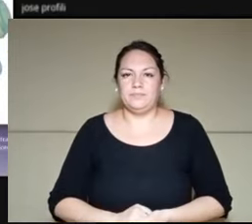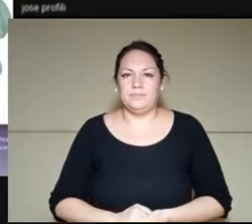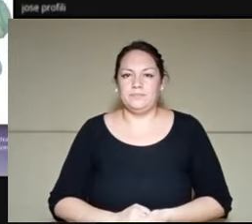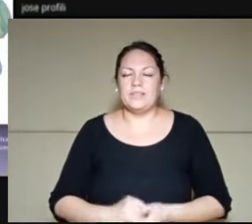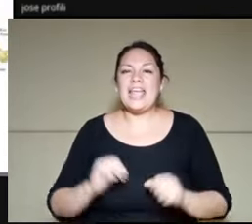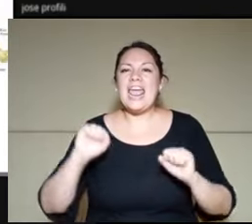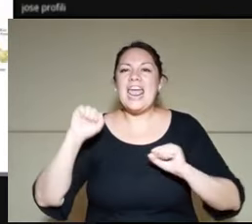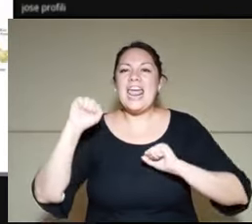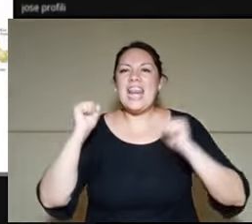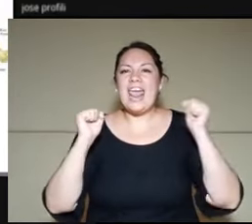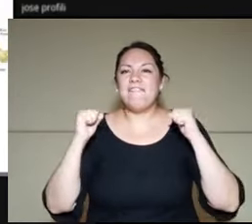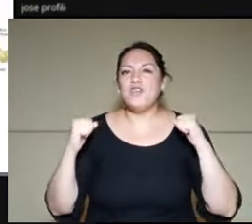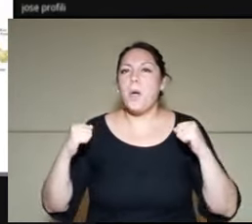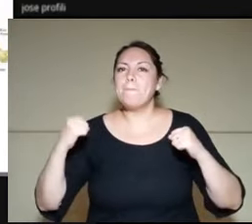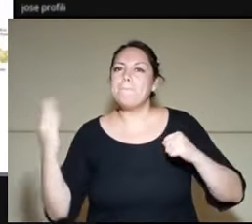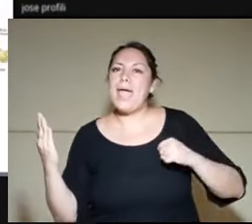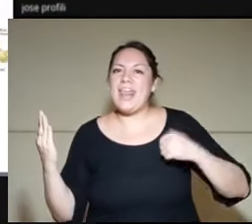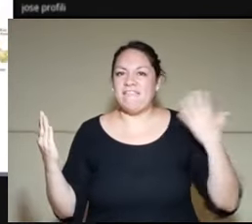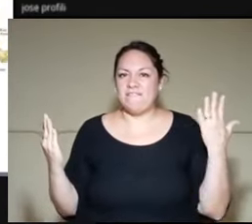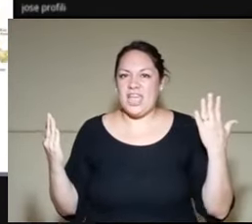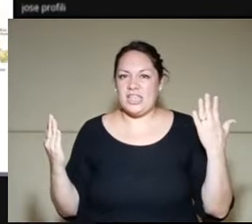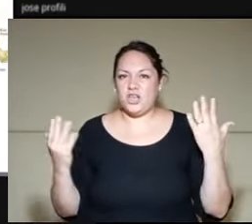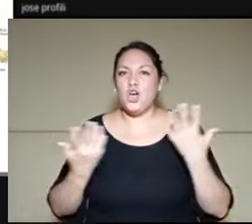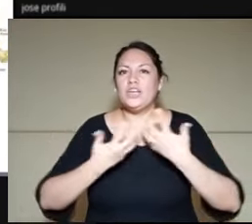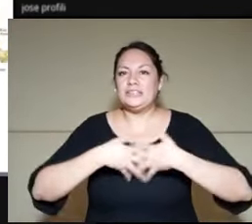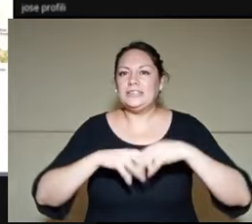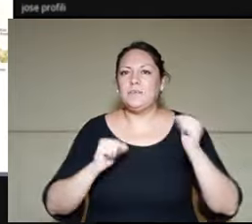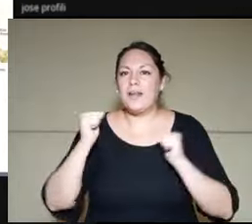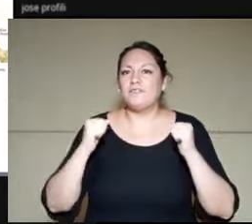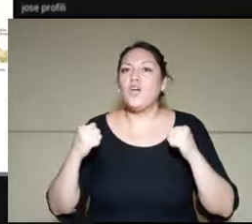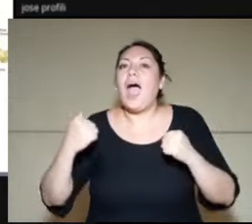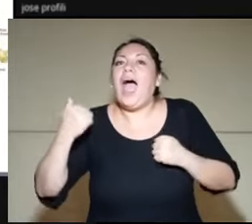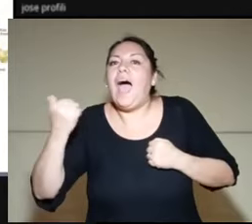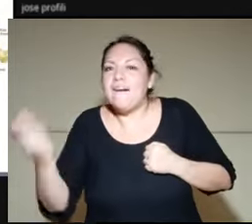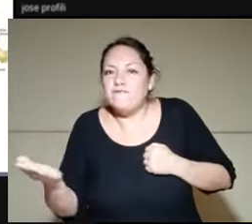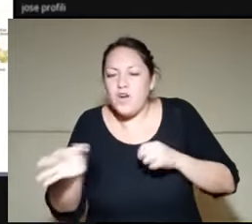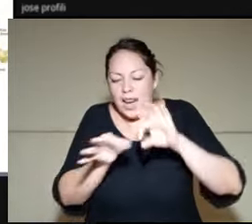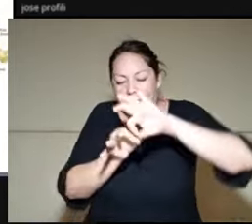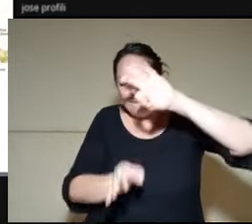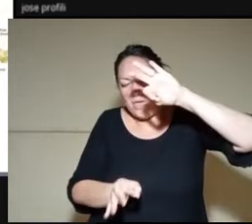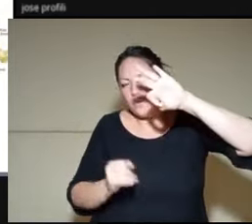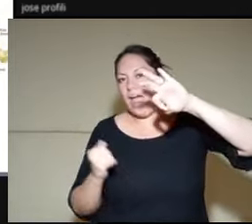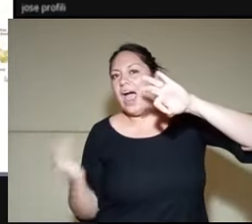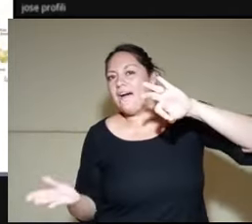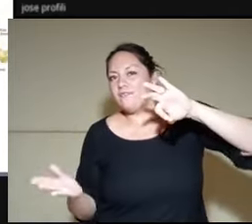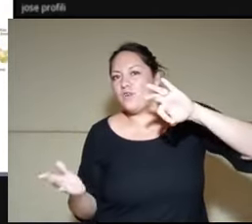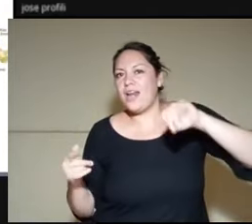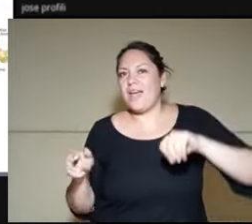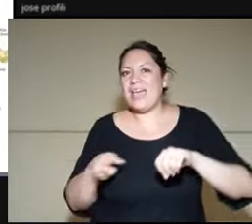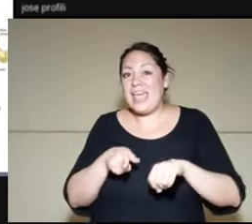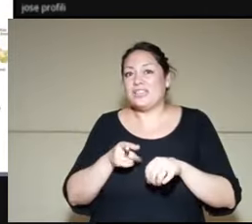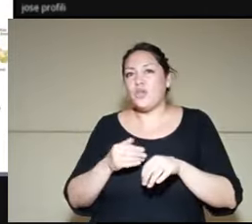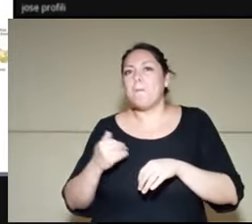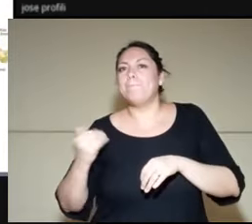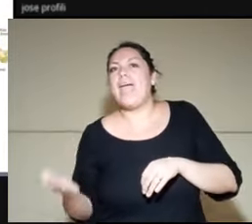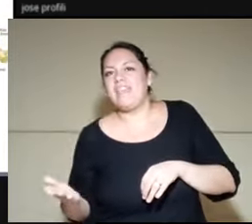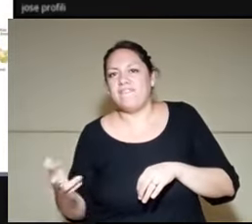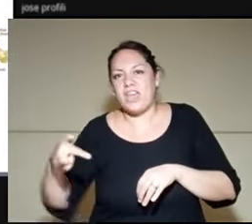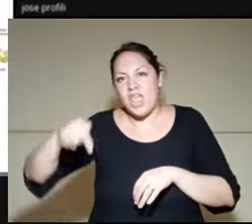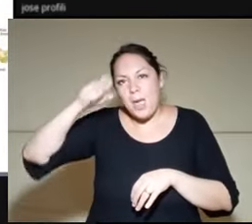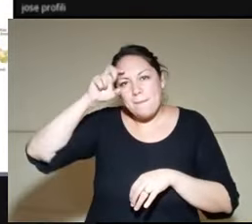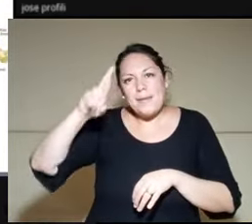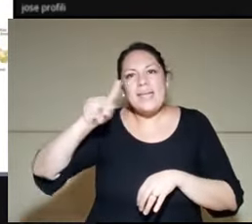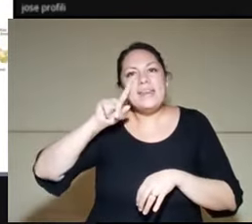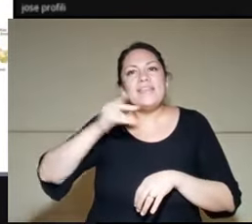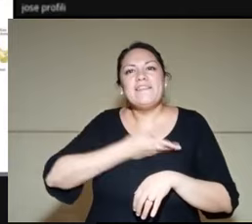Los nervios es sistema nervioso periférico. ¿Por qué? Porque ya están afuera de la médula y del encéfalo. Están